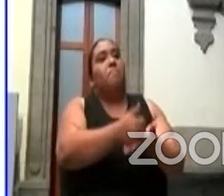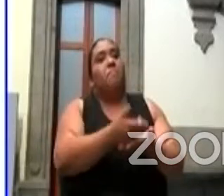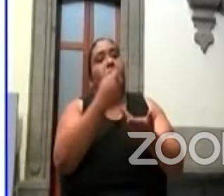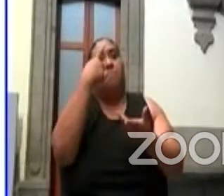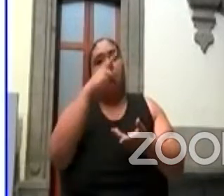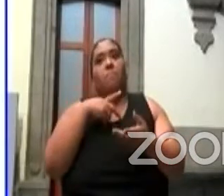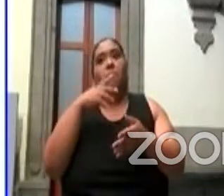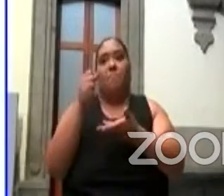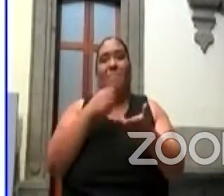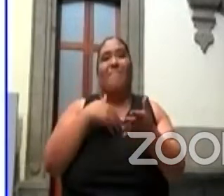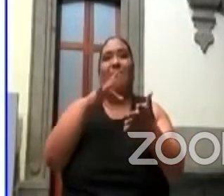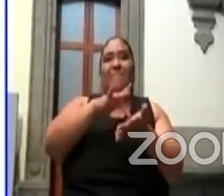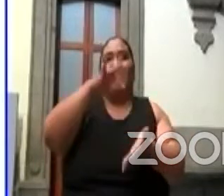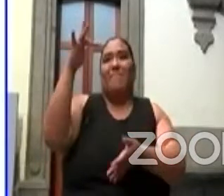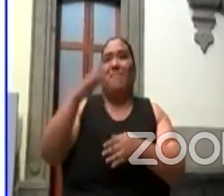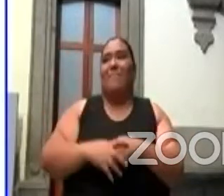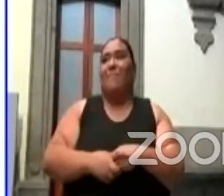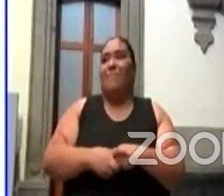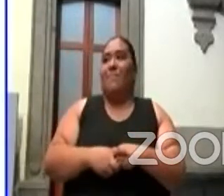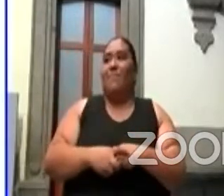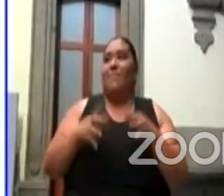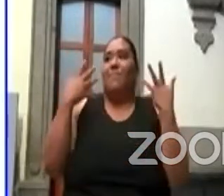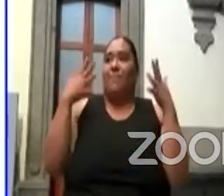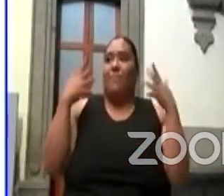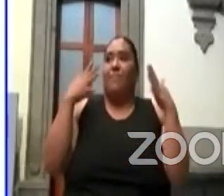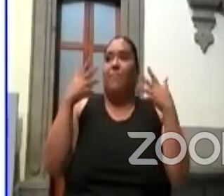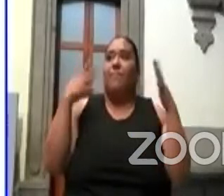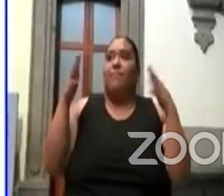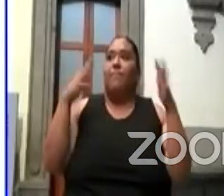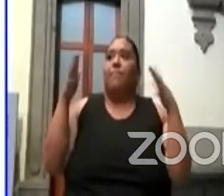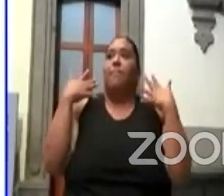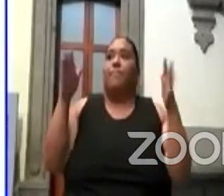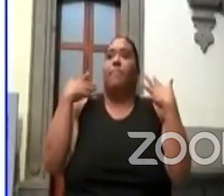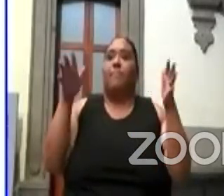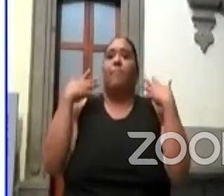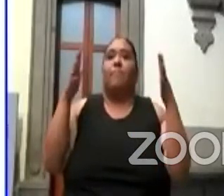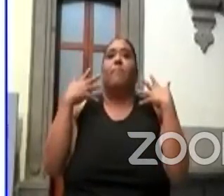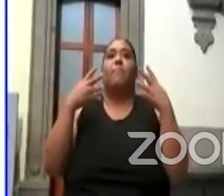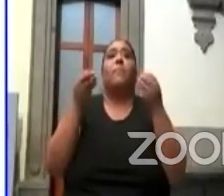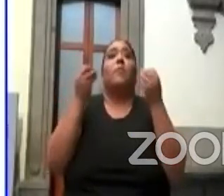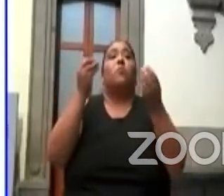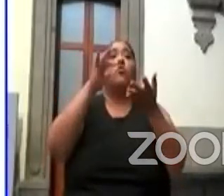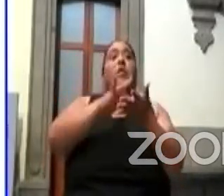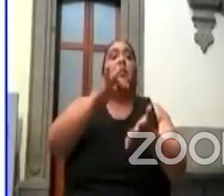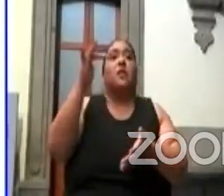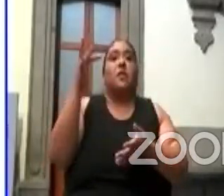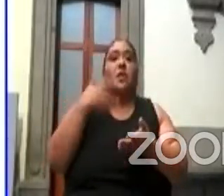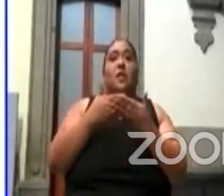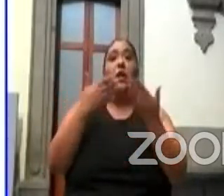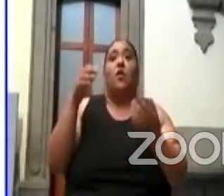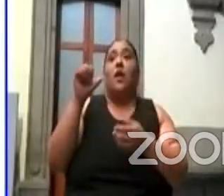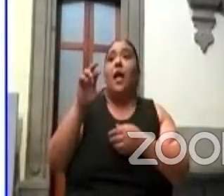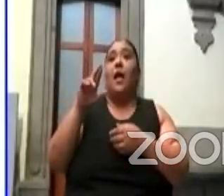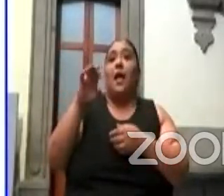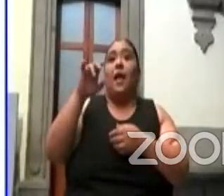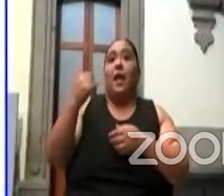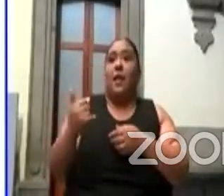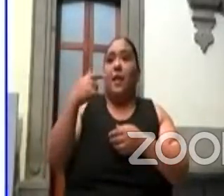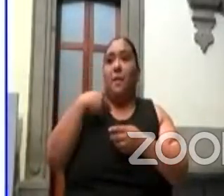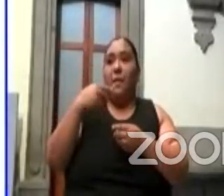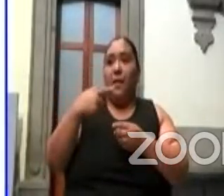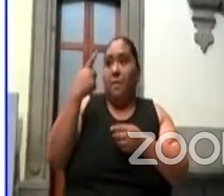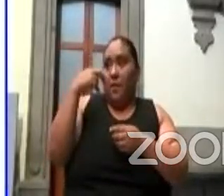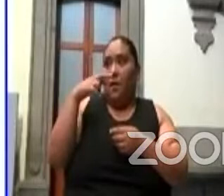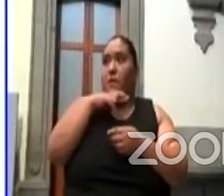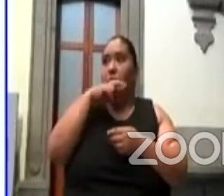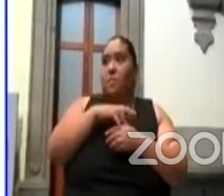encomendado. Gracias. Muchísimas gracias. Pasamos rápidamente con Areli para no robar demasiado tiempo.